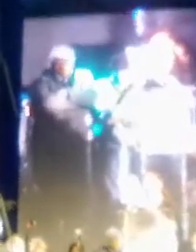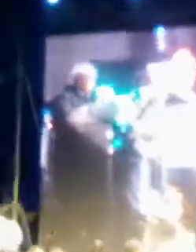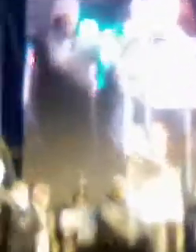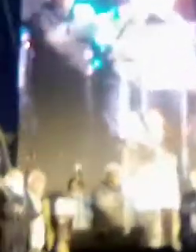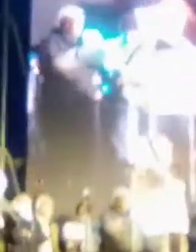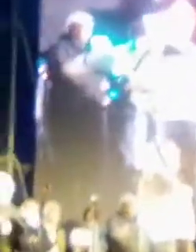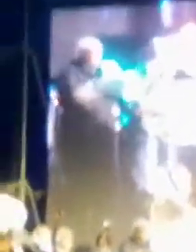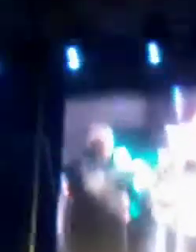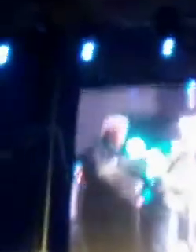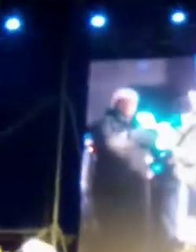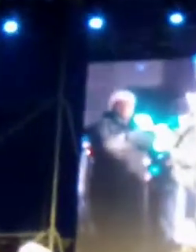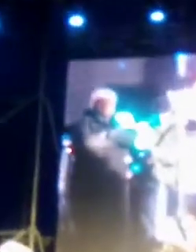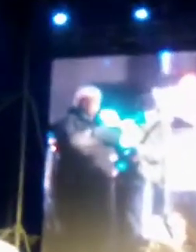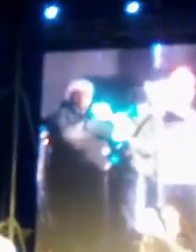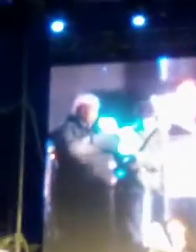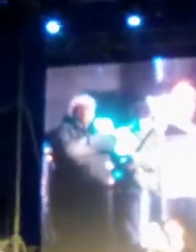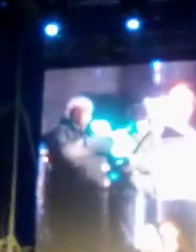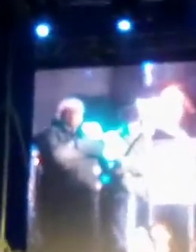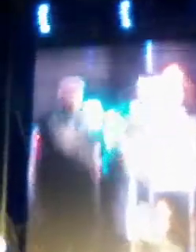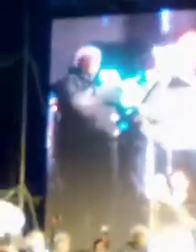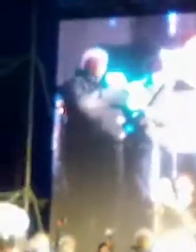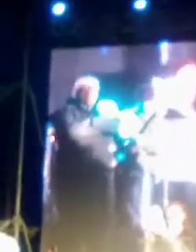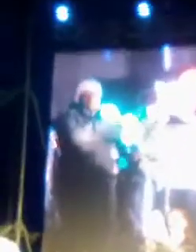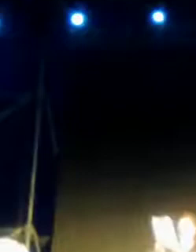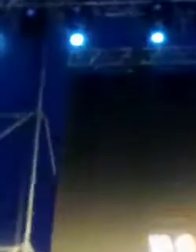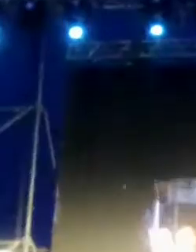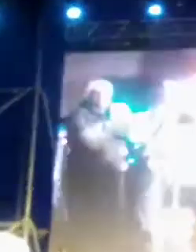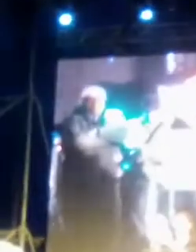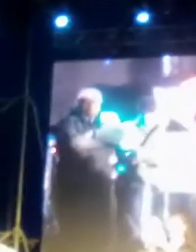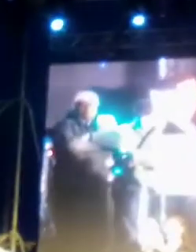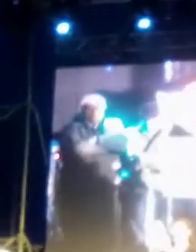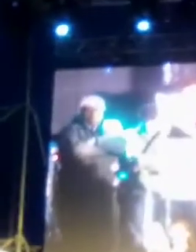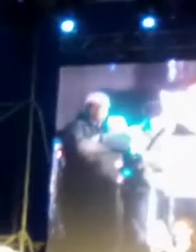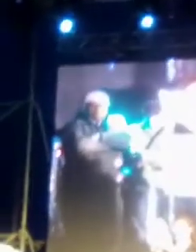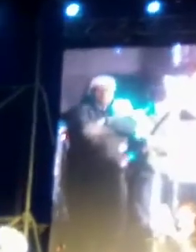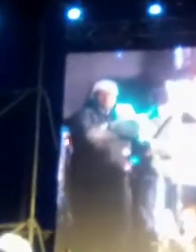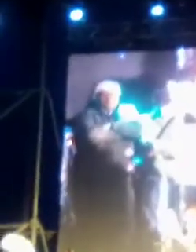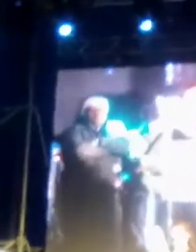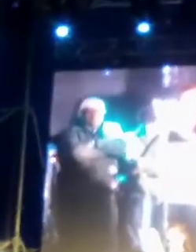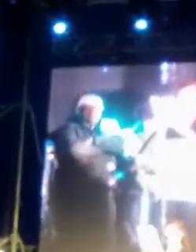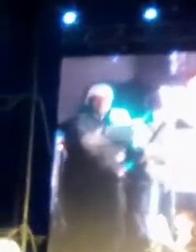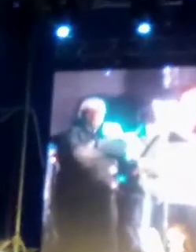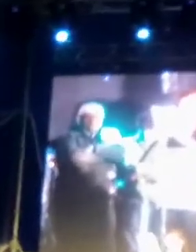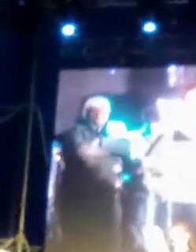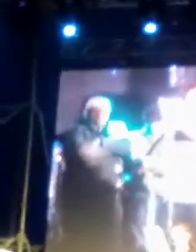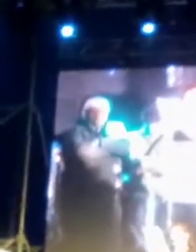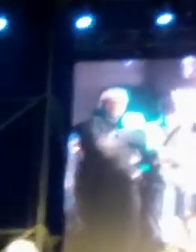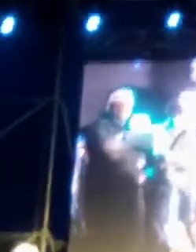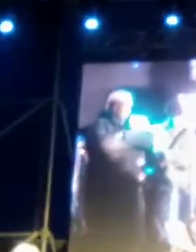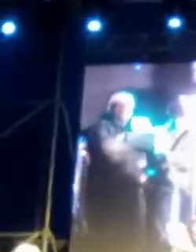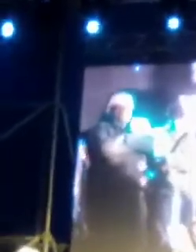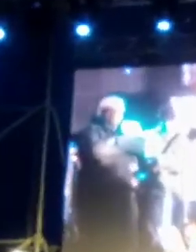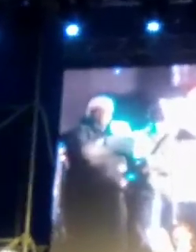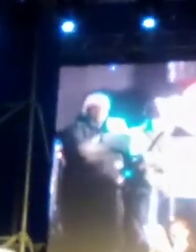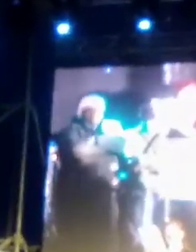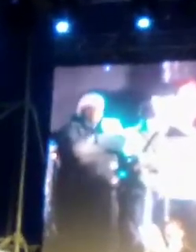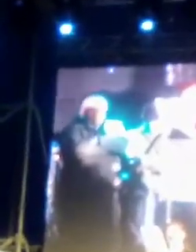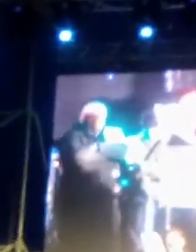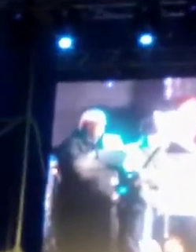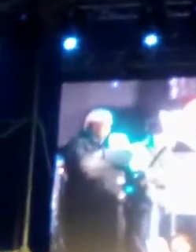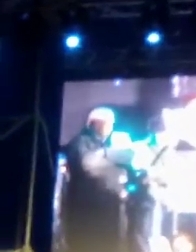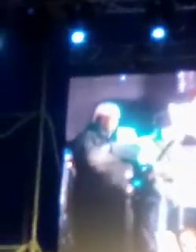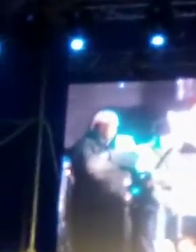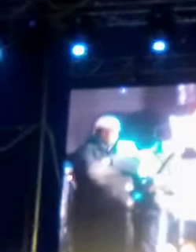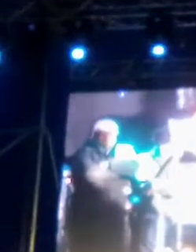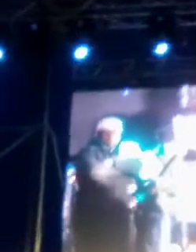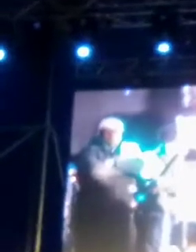familiares y asalariados y asalariadas rurales que están necesitando tierra para mantenerse en el campo, para vivir y trabajar en las